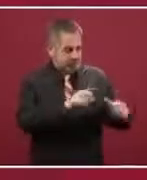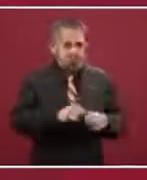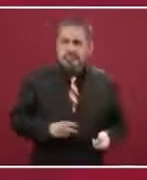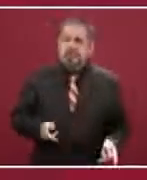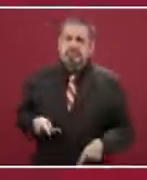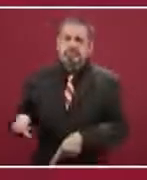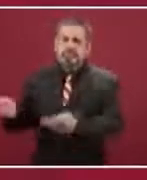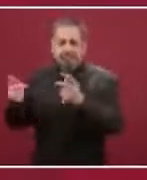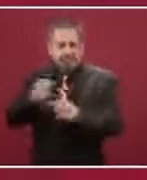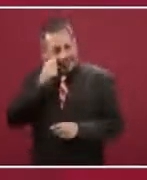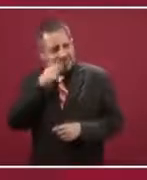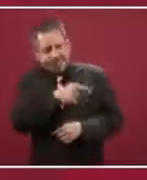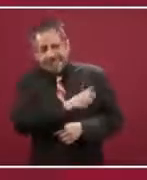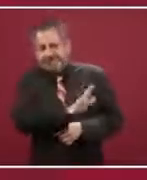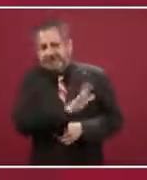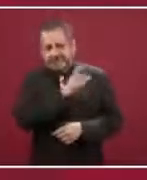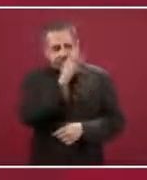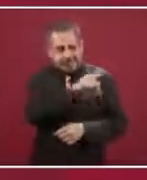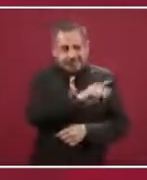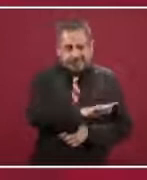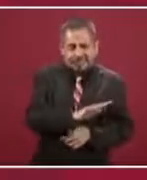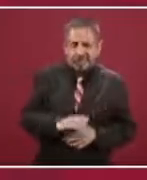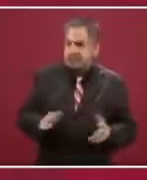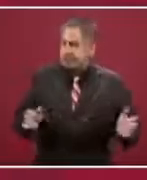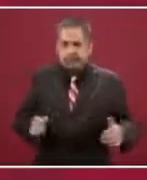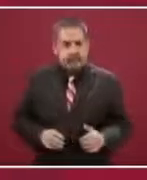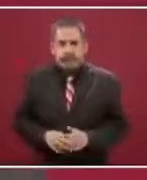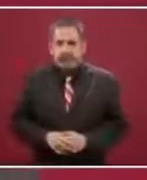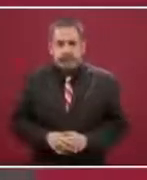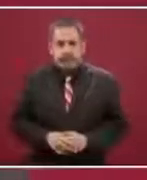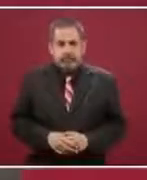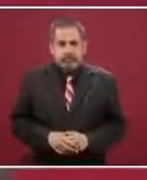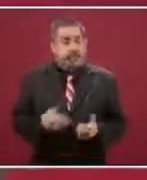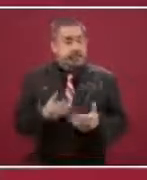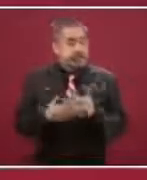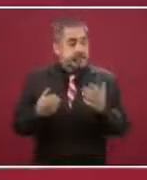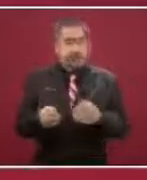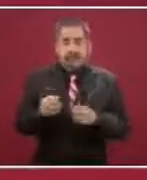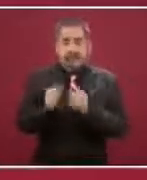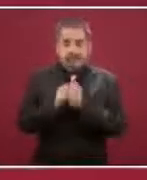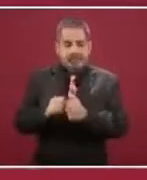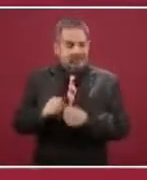¿sí? Ahora, con lo del coronavirus,